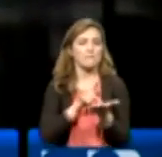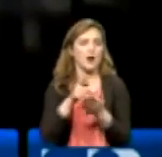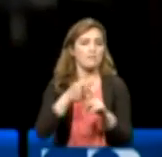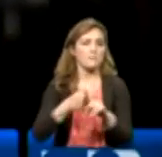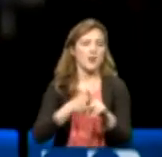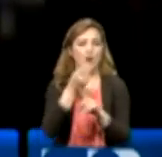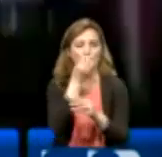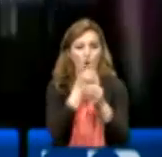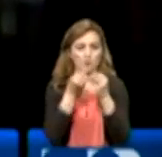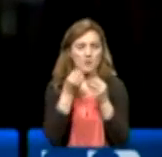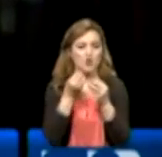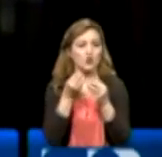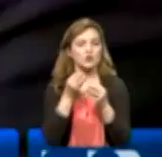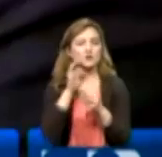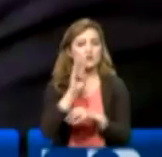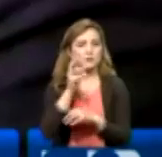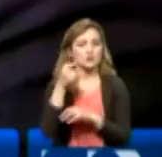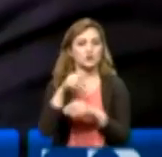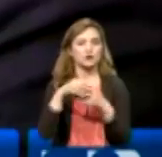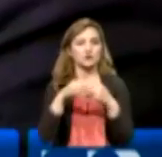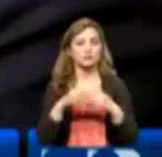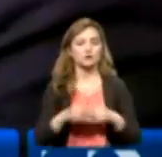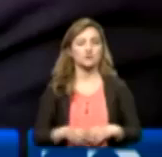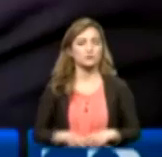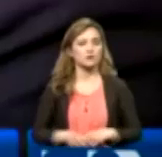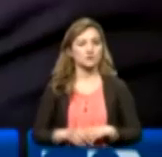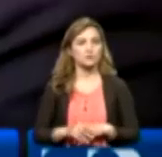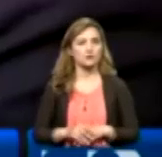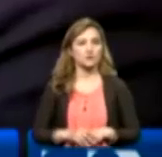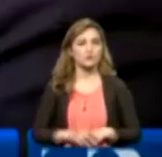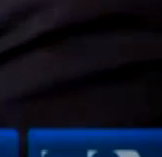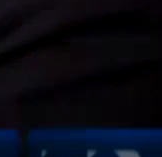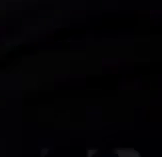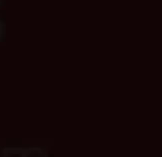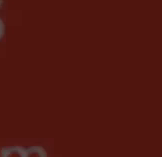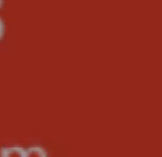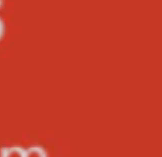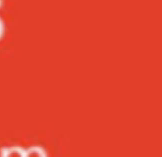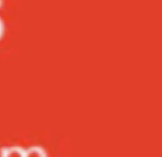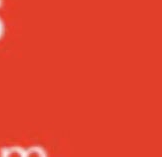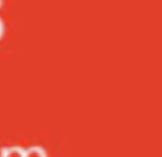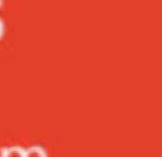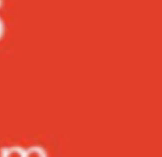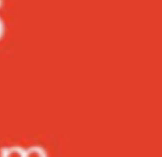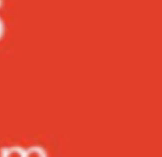de 6 millones de dólares. En Guayaquil, Carlos Acoto, 24 horas.